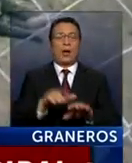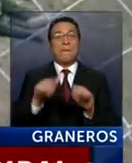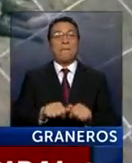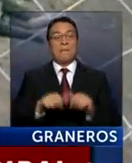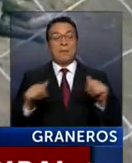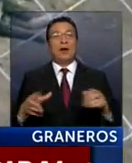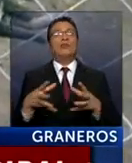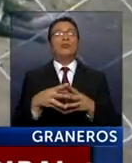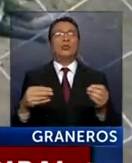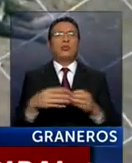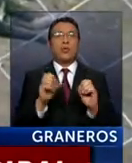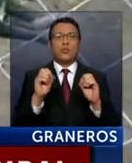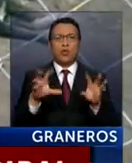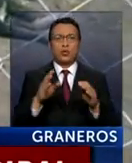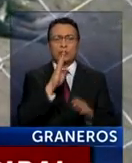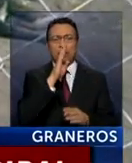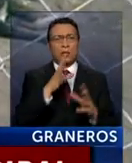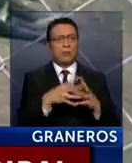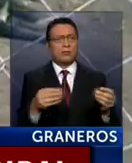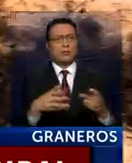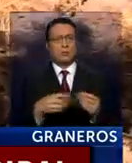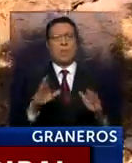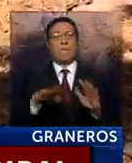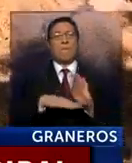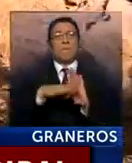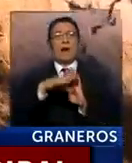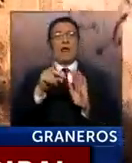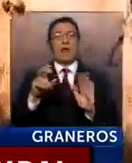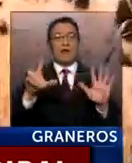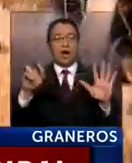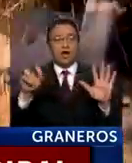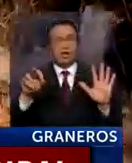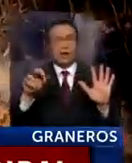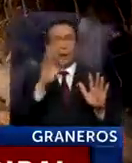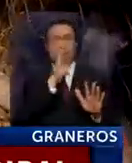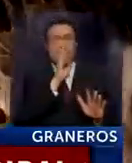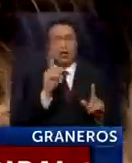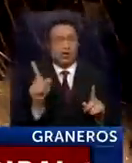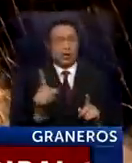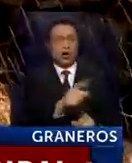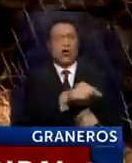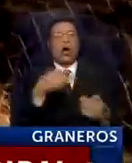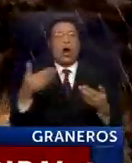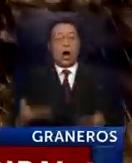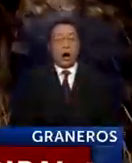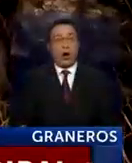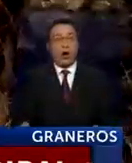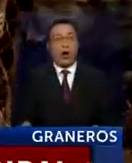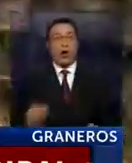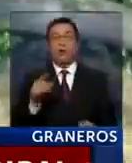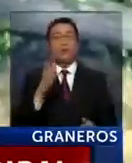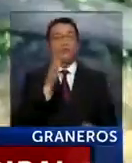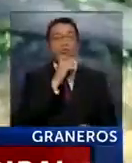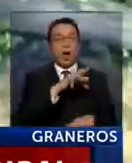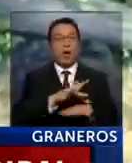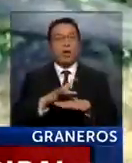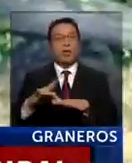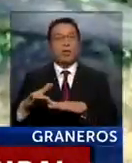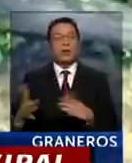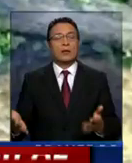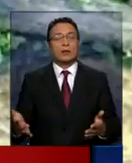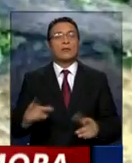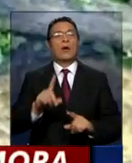masiva desaparición de los animales. De los más de 80 canes que vivían en el lugar, dicen que ahora solo queda el recuerdo. Uno ha